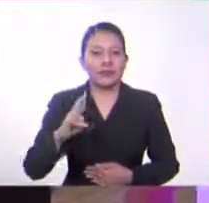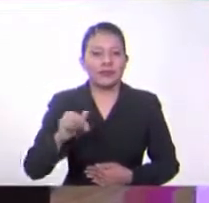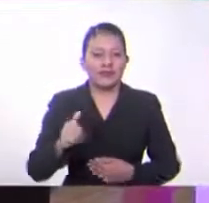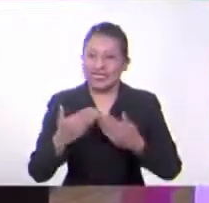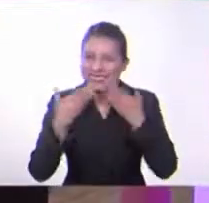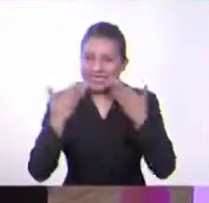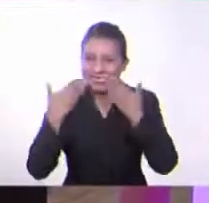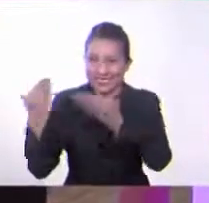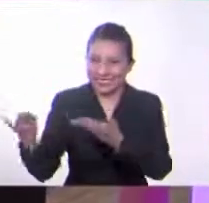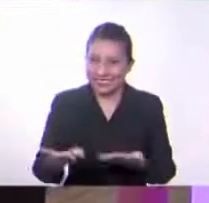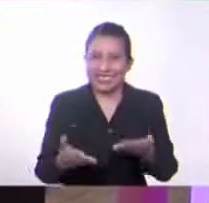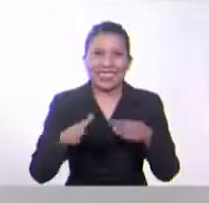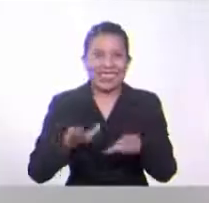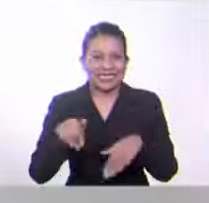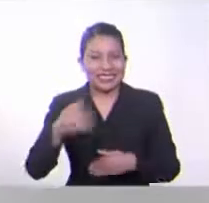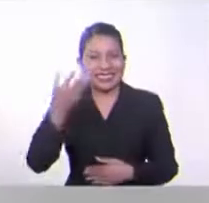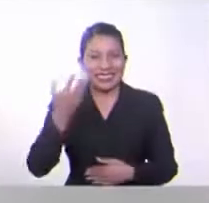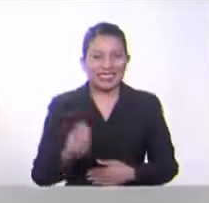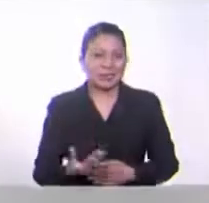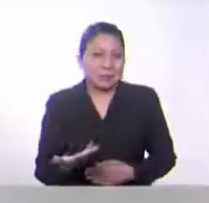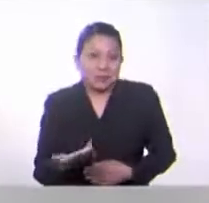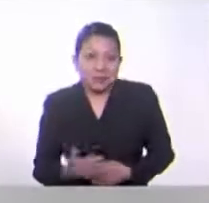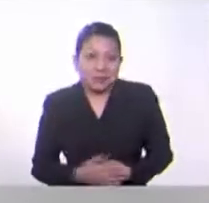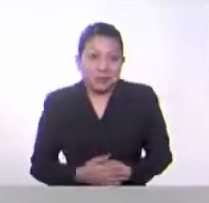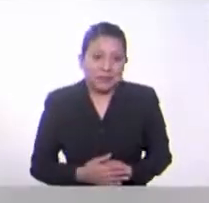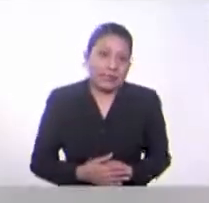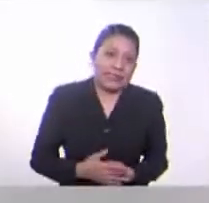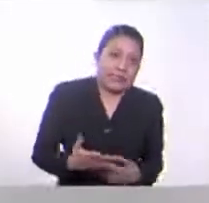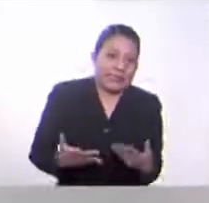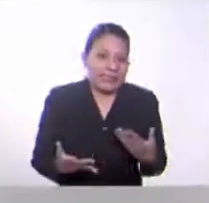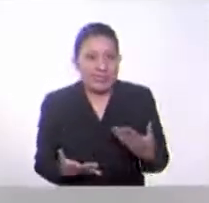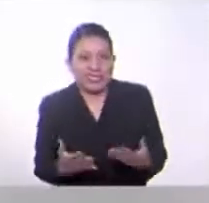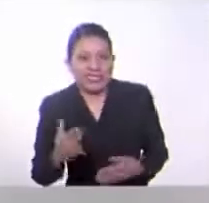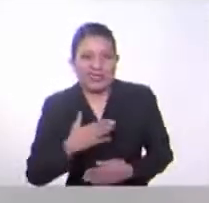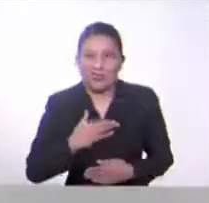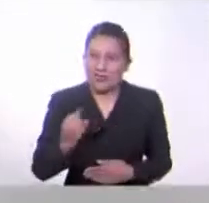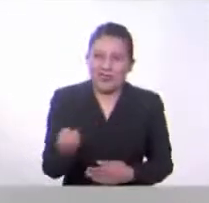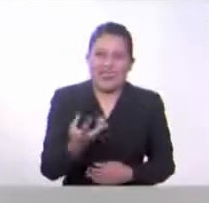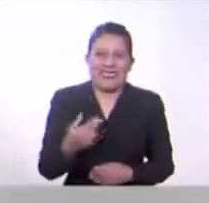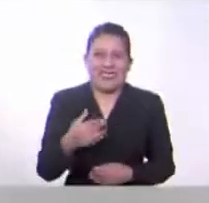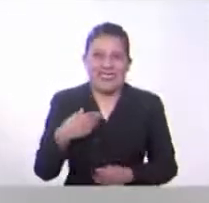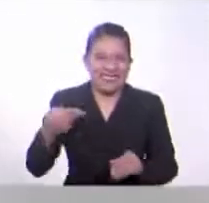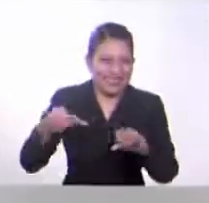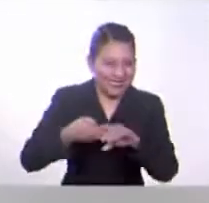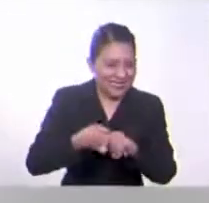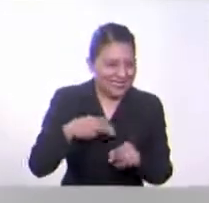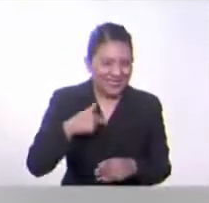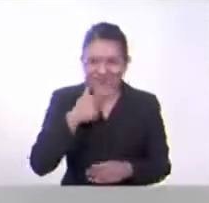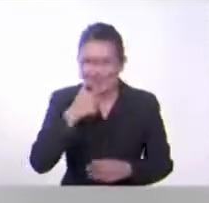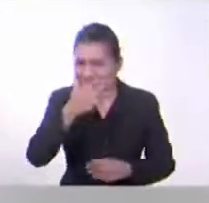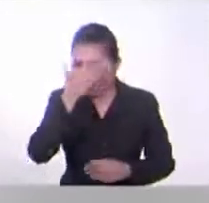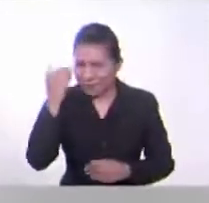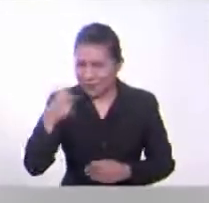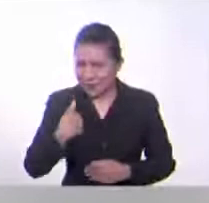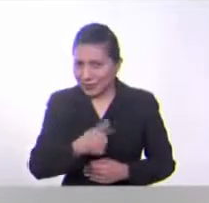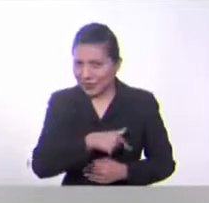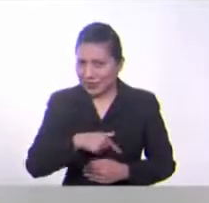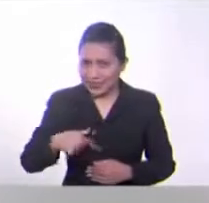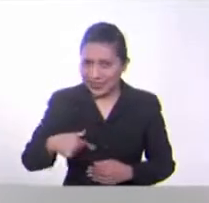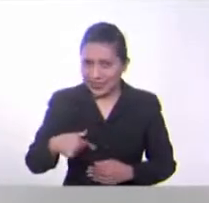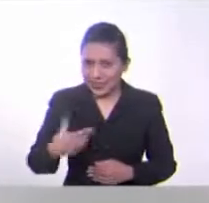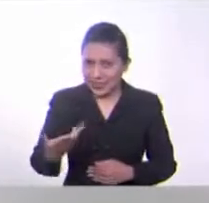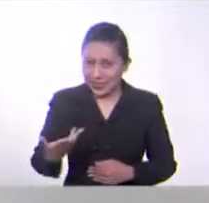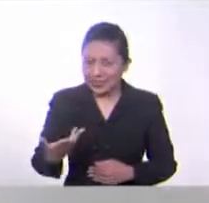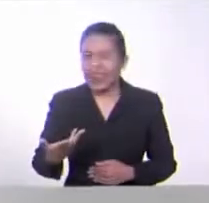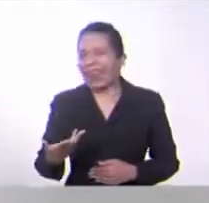por acompañarme este día. Como no sé, como soy un poco nueva, no sé si recuerdan mi nombre.